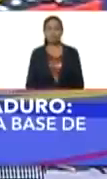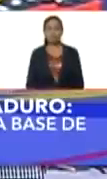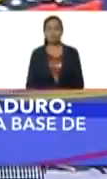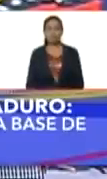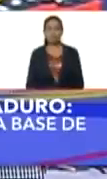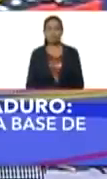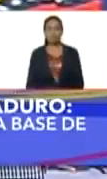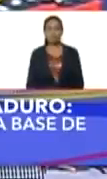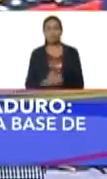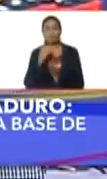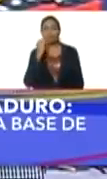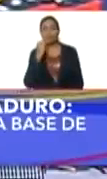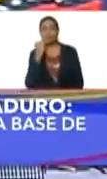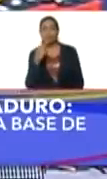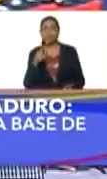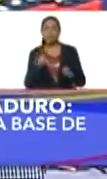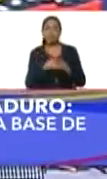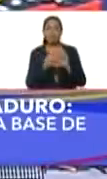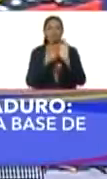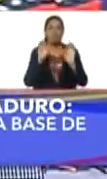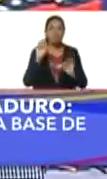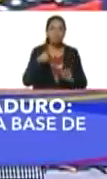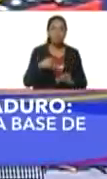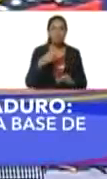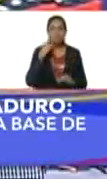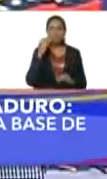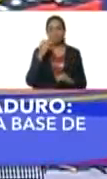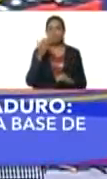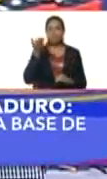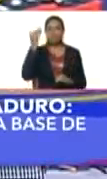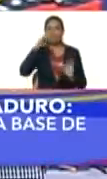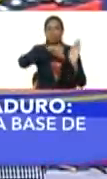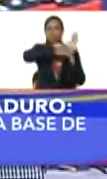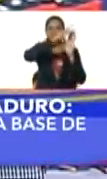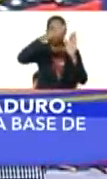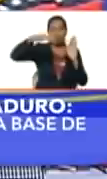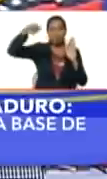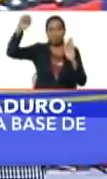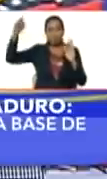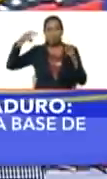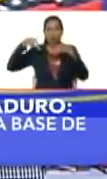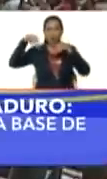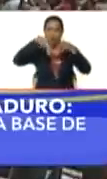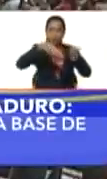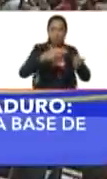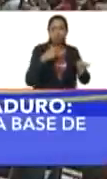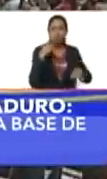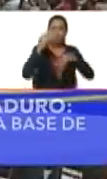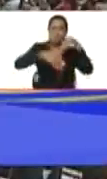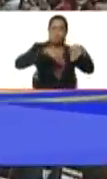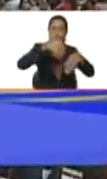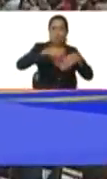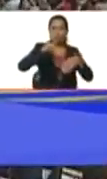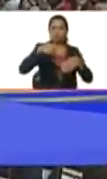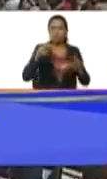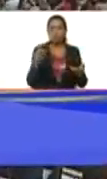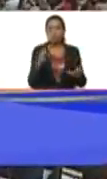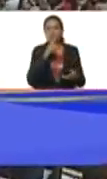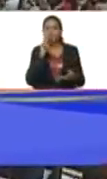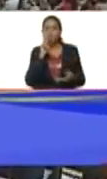Guaraíra Repano aquí en la espalda. ¿Ustedes se bañan en el río que queda aquí subiendo? ¿Cómo que se